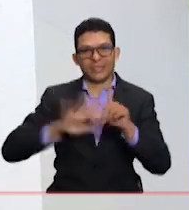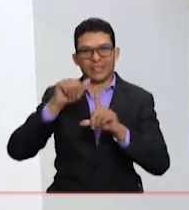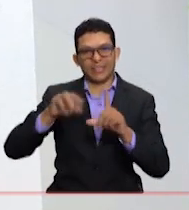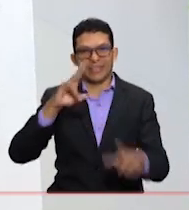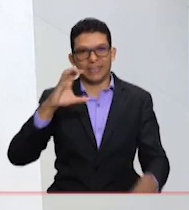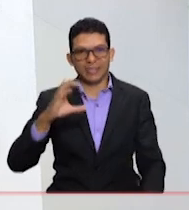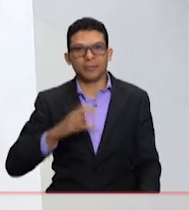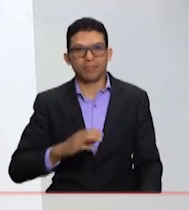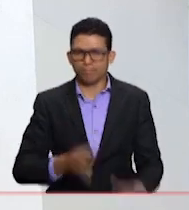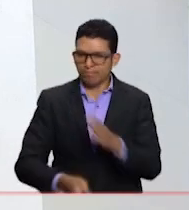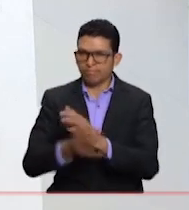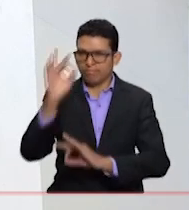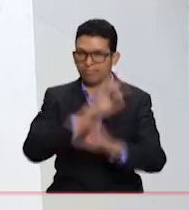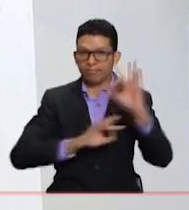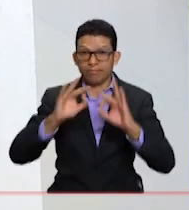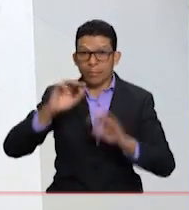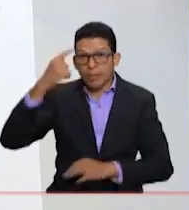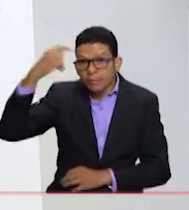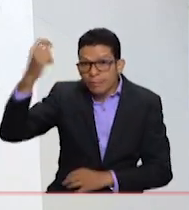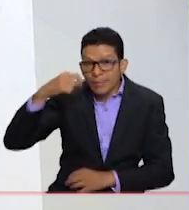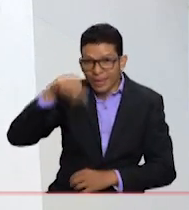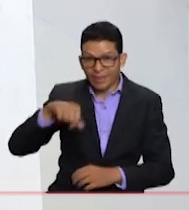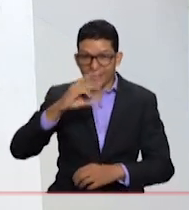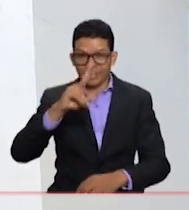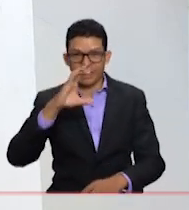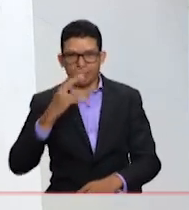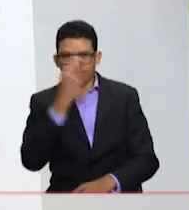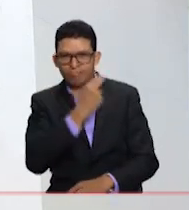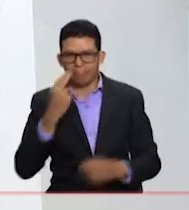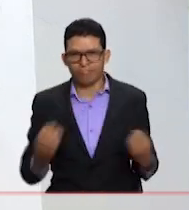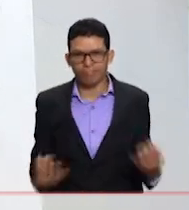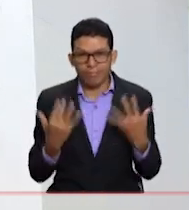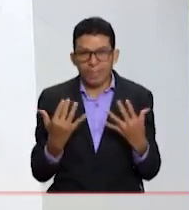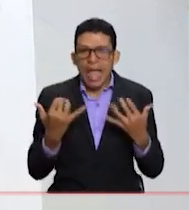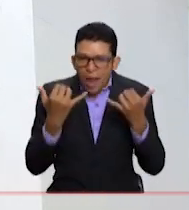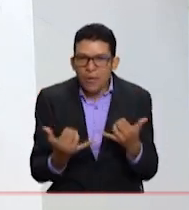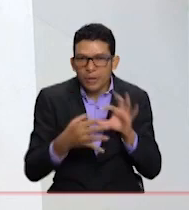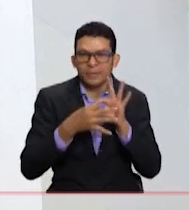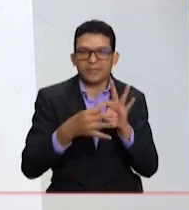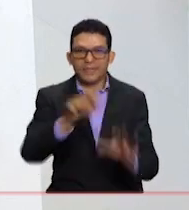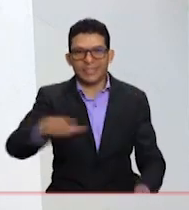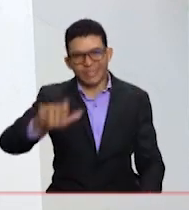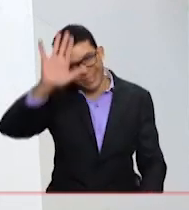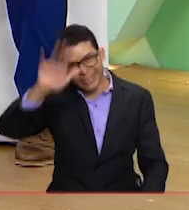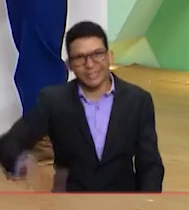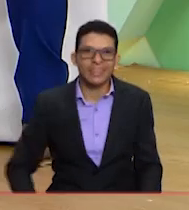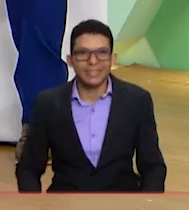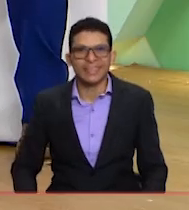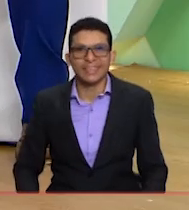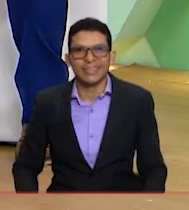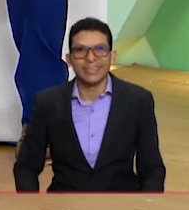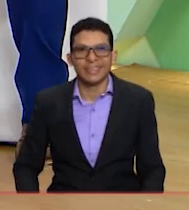youtube.com/informativoCBC. Sigan en sintonía de Telepacífico y recuerden que en la CBC estamos comprometidos con la vida y ahora más cerca de la gente. Hasta la próxima.